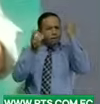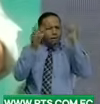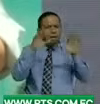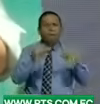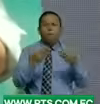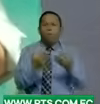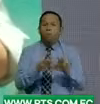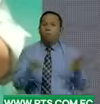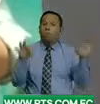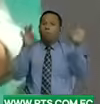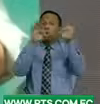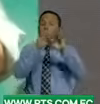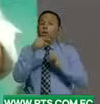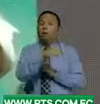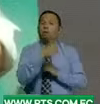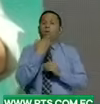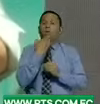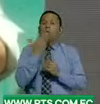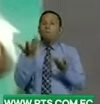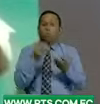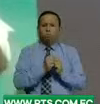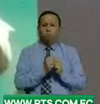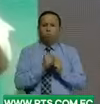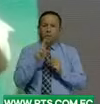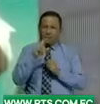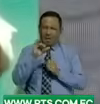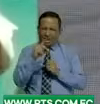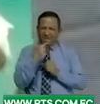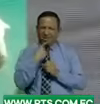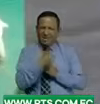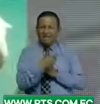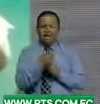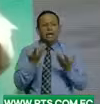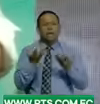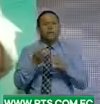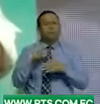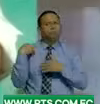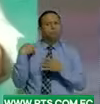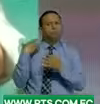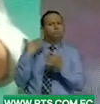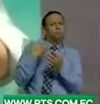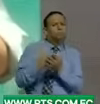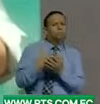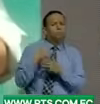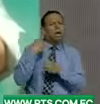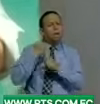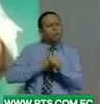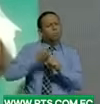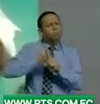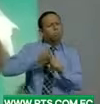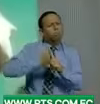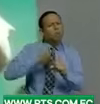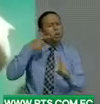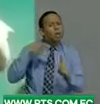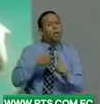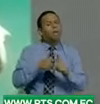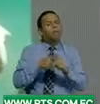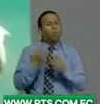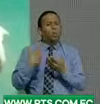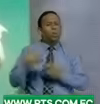continuar teniendo el respaldo del programa REM Ecuador, ya que a lo largo de los años hemos trabajado incansablemente por